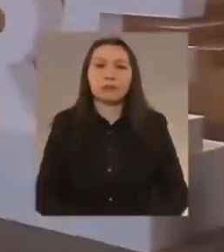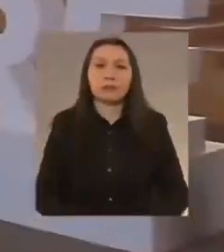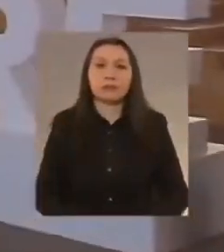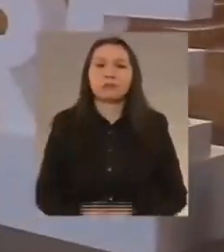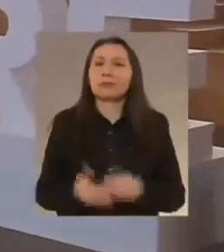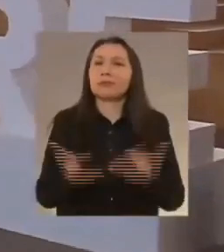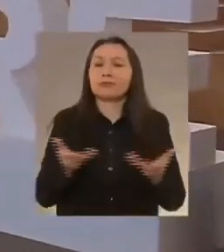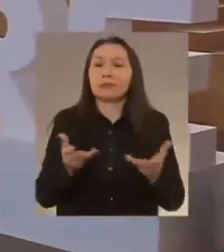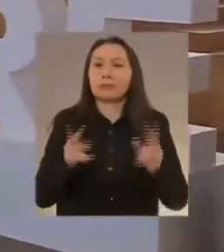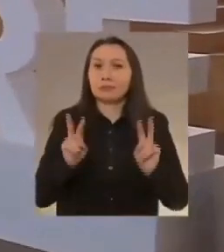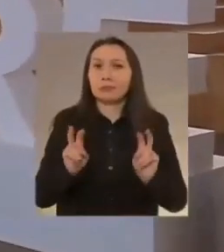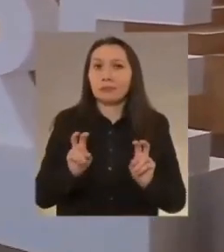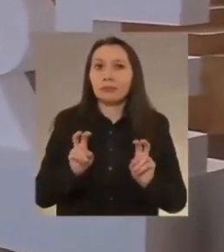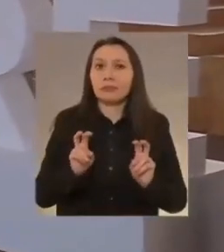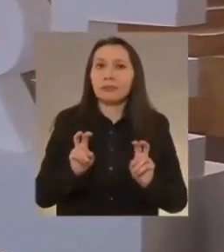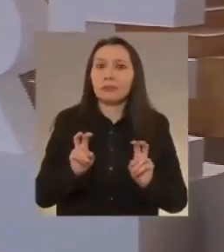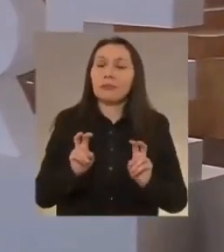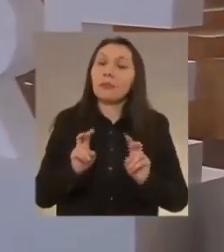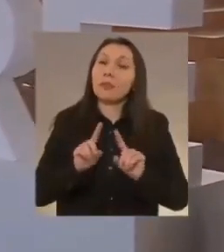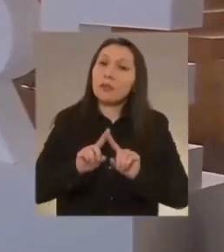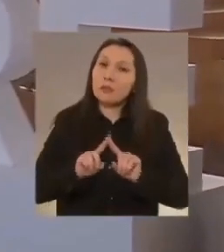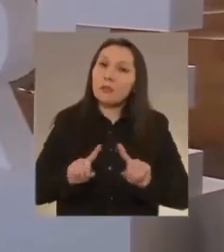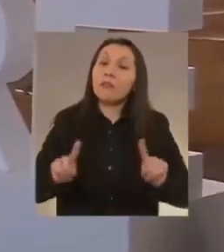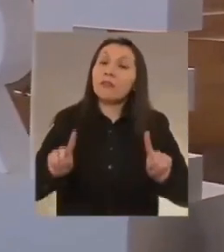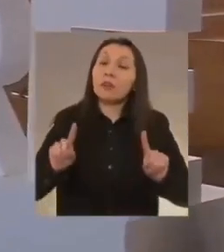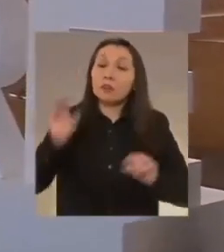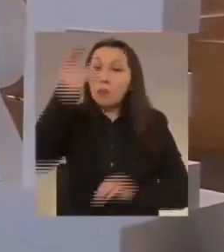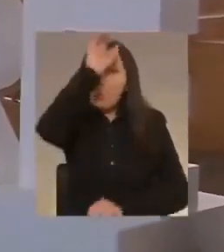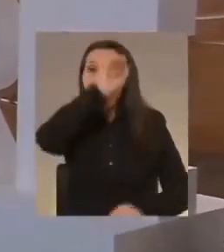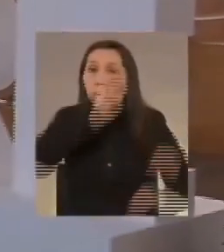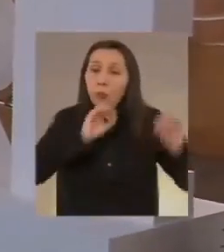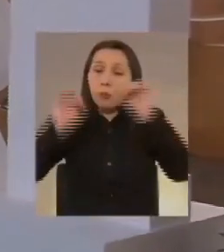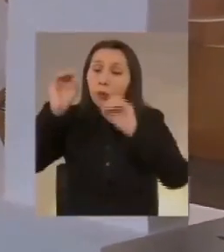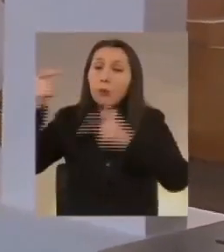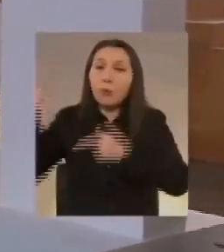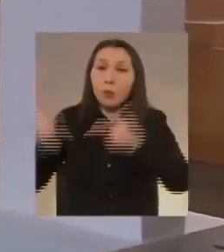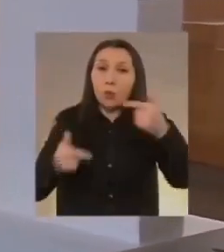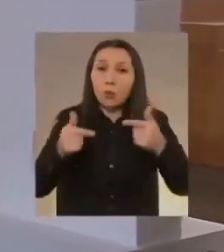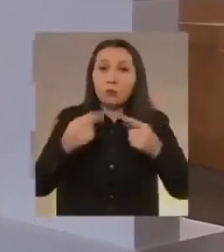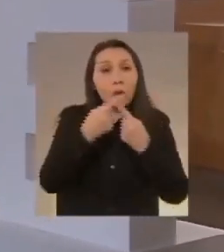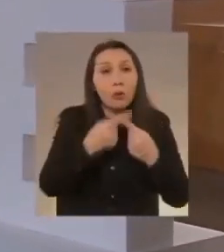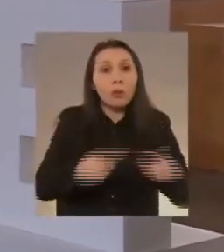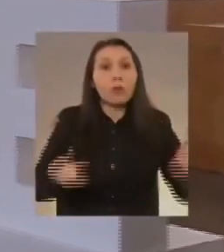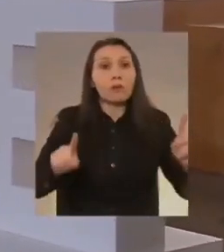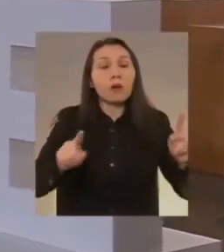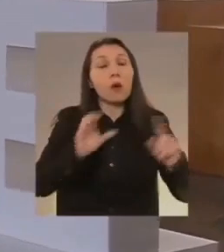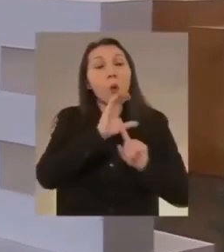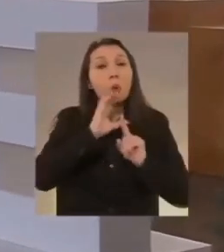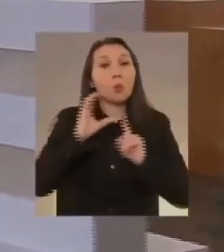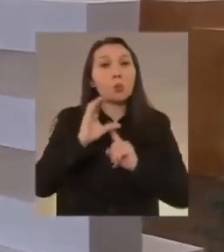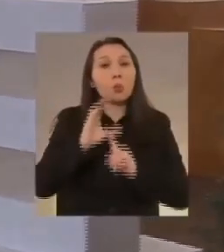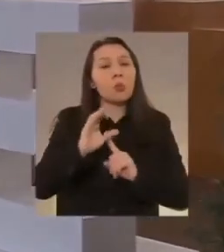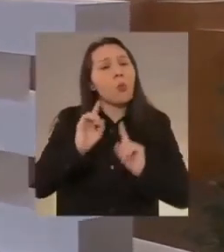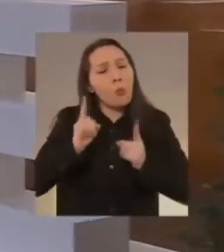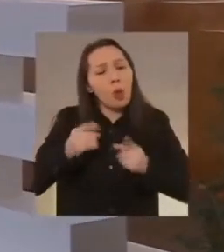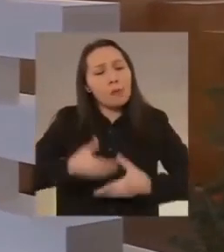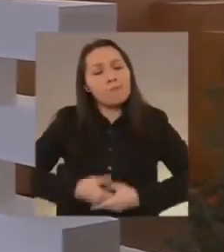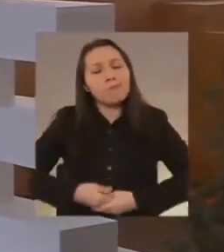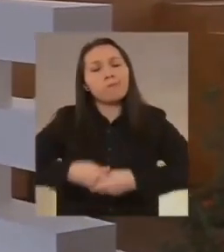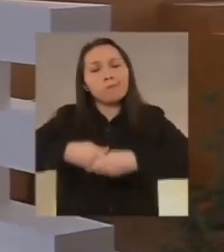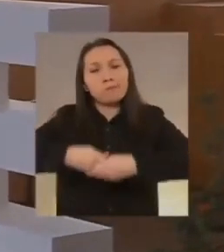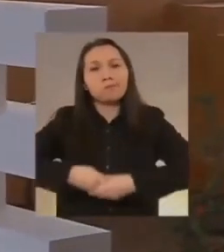sino con diferencias políticas, con diferencias culturales, darnos las